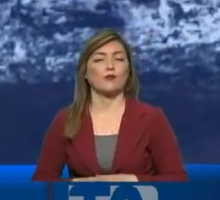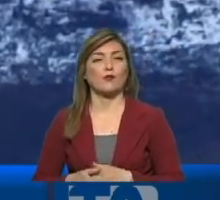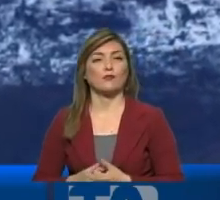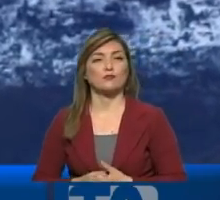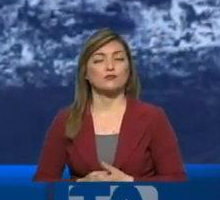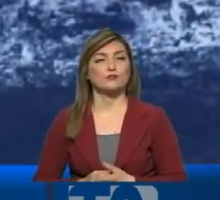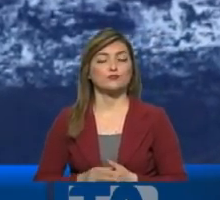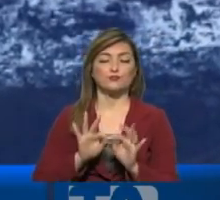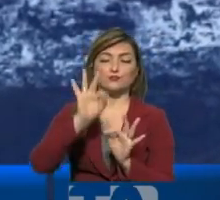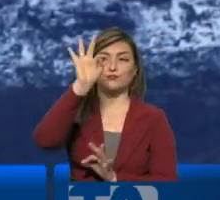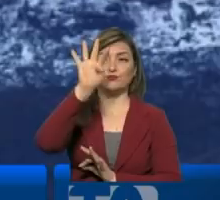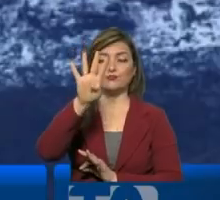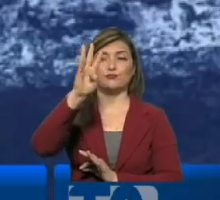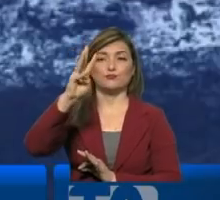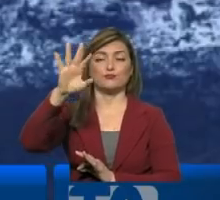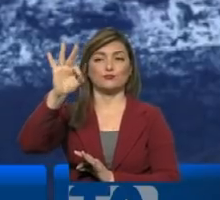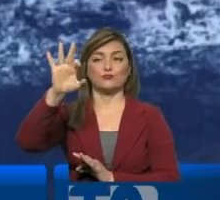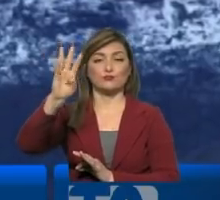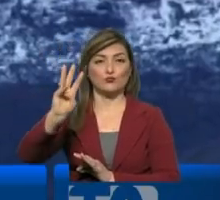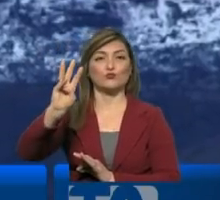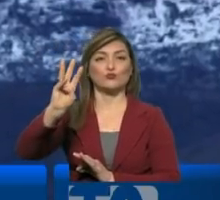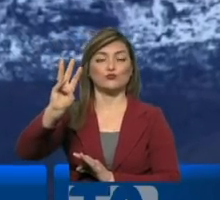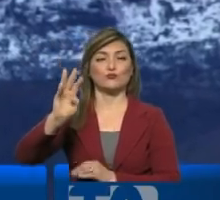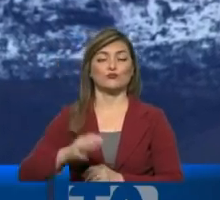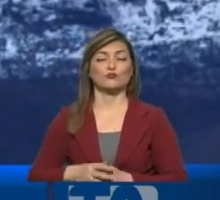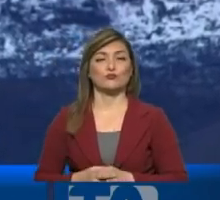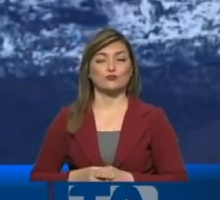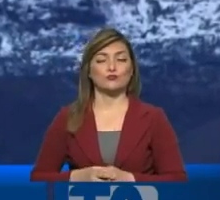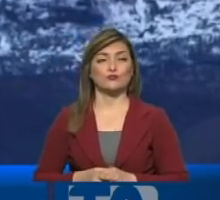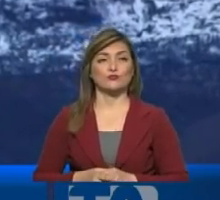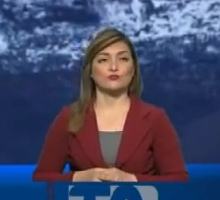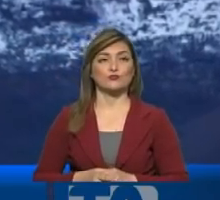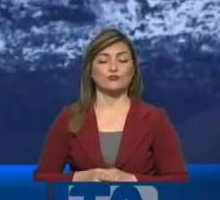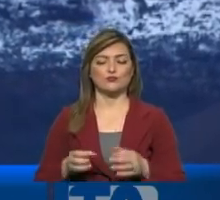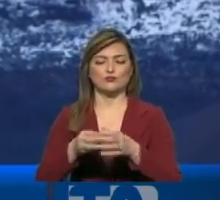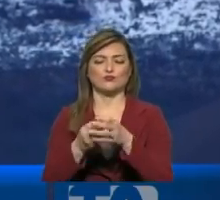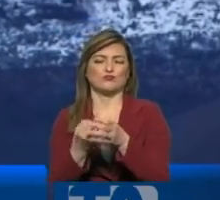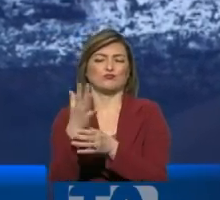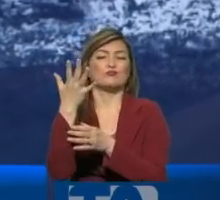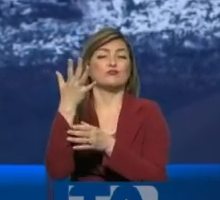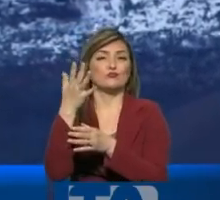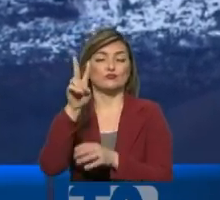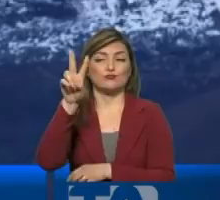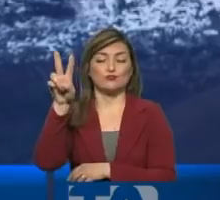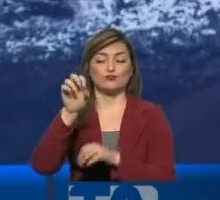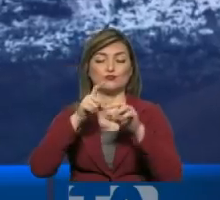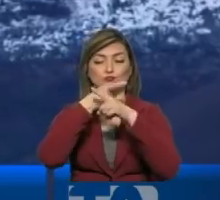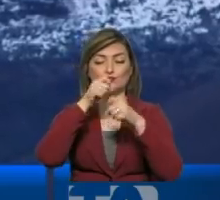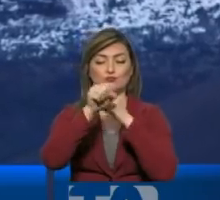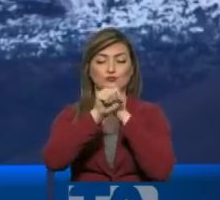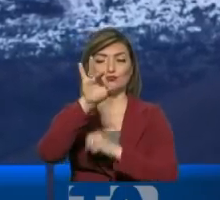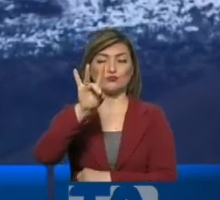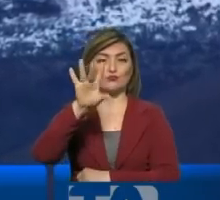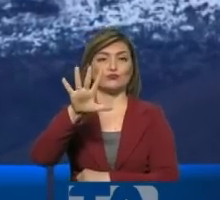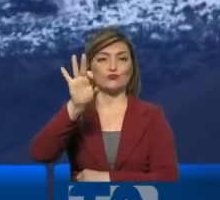Navas. Tiene una altura de 4.696 metros sobre el nivel del mar. Su última gran erupción se registró el 22 de